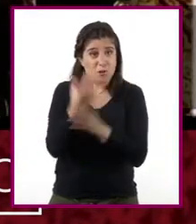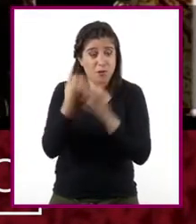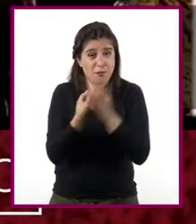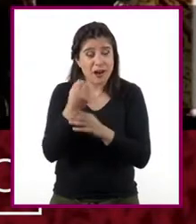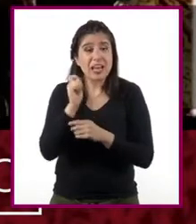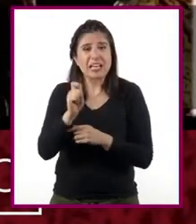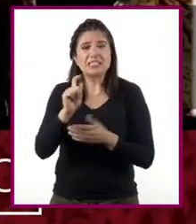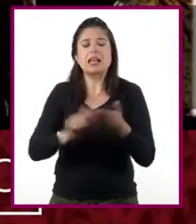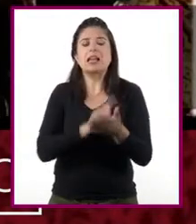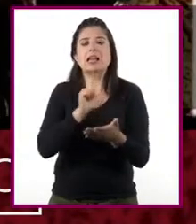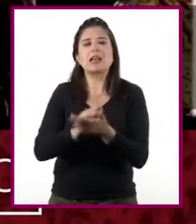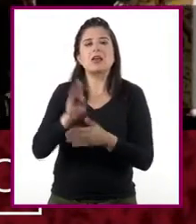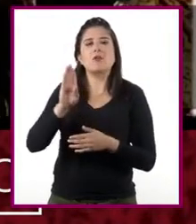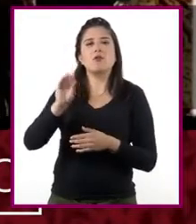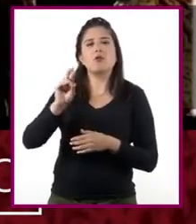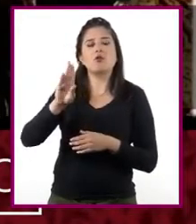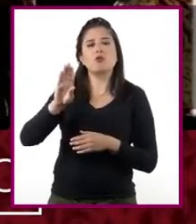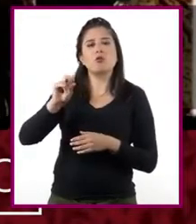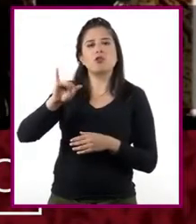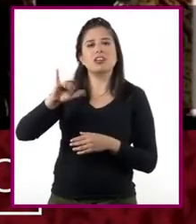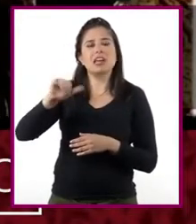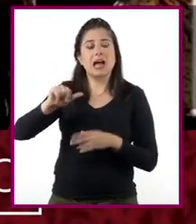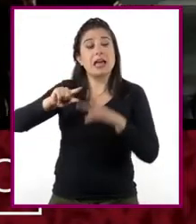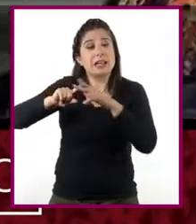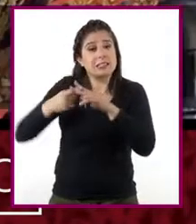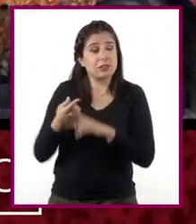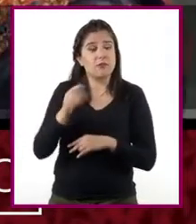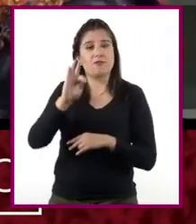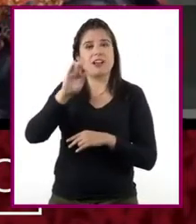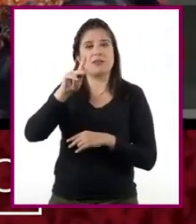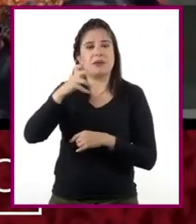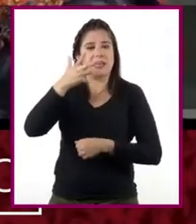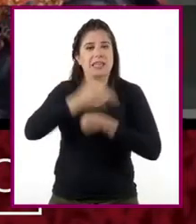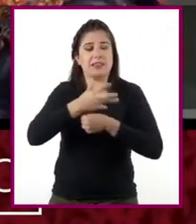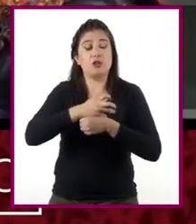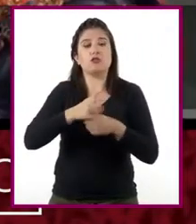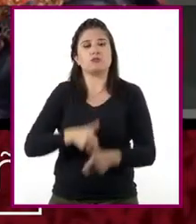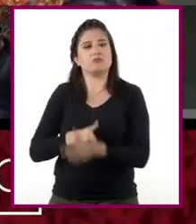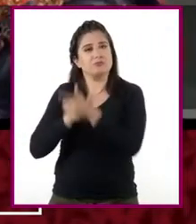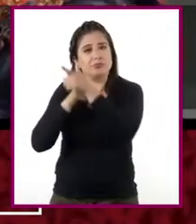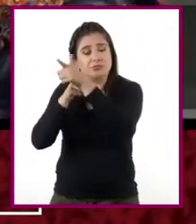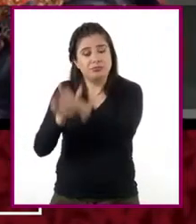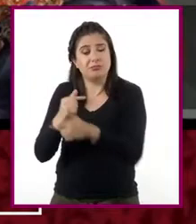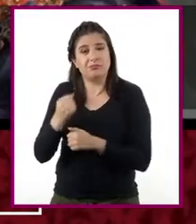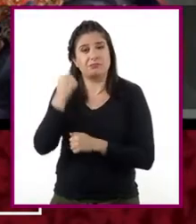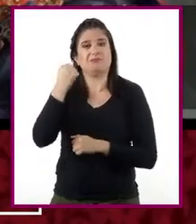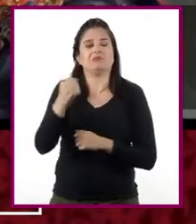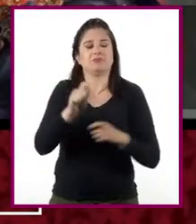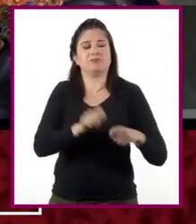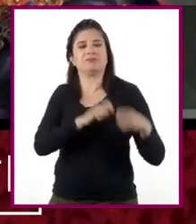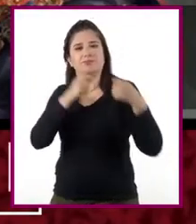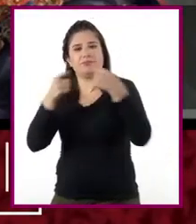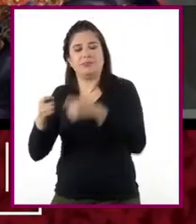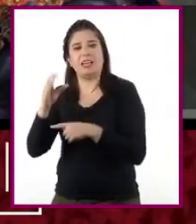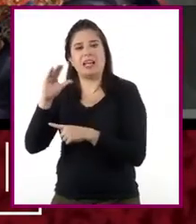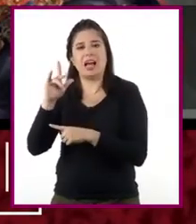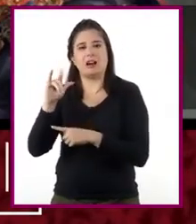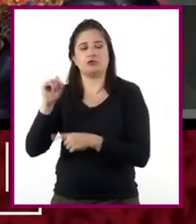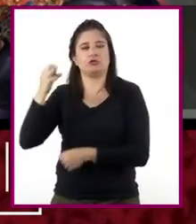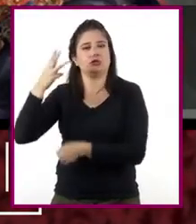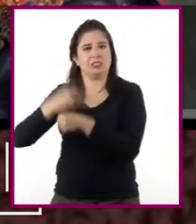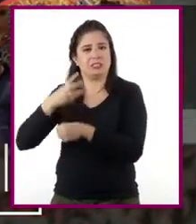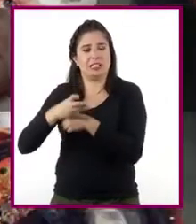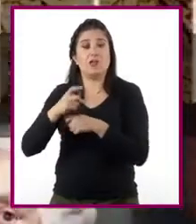reformas borbónicas. Las inició Felipe V y las continuó con mayor contundencia su sucesor, Carlos